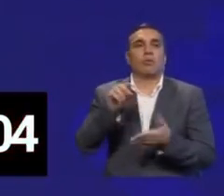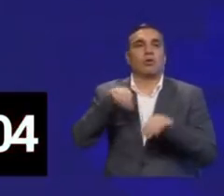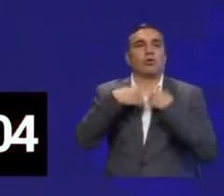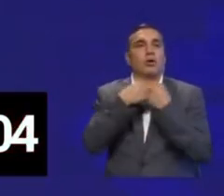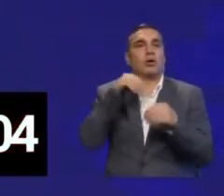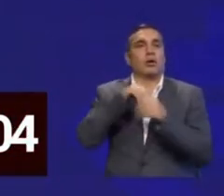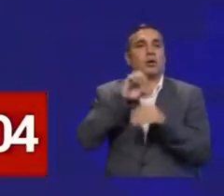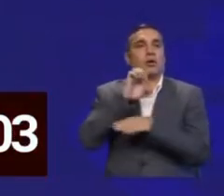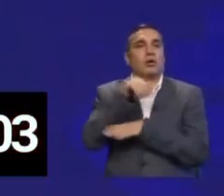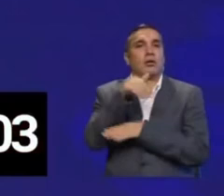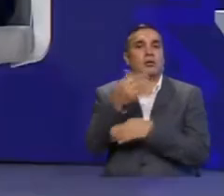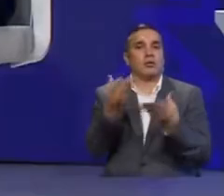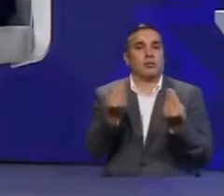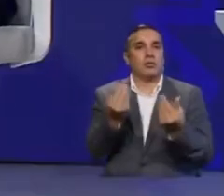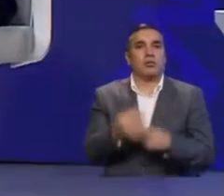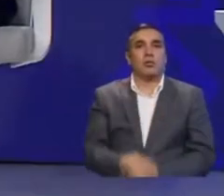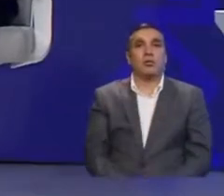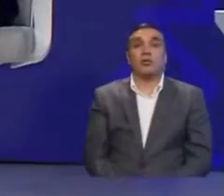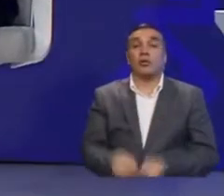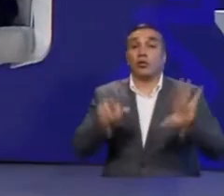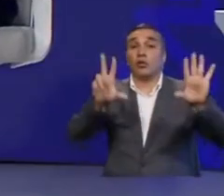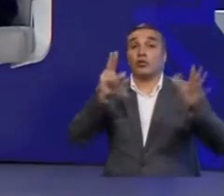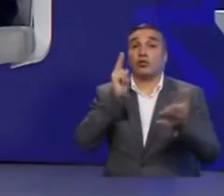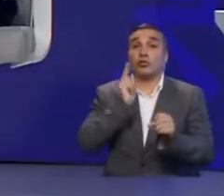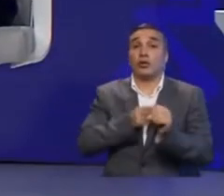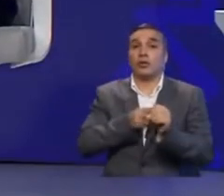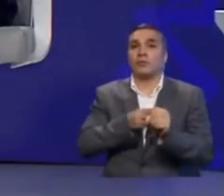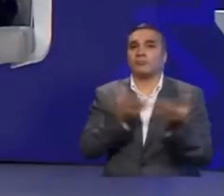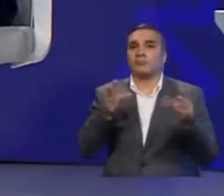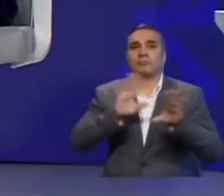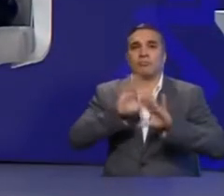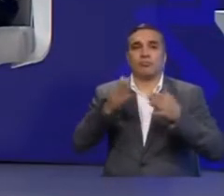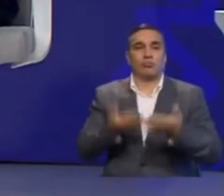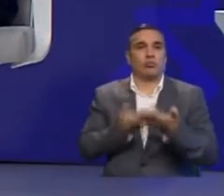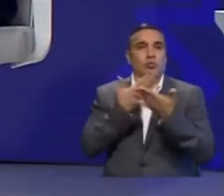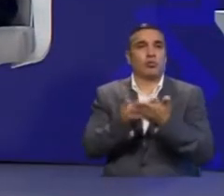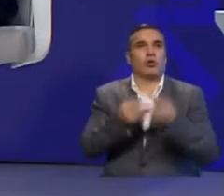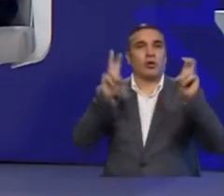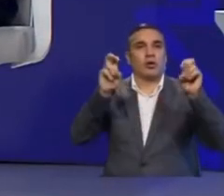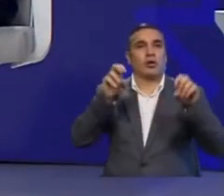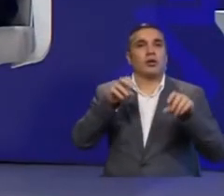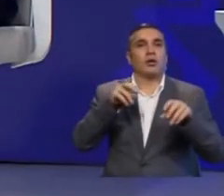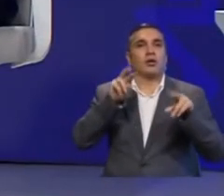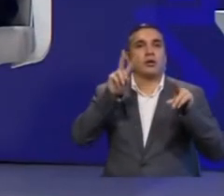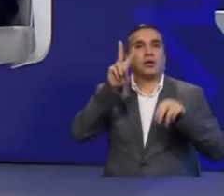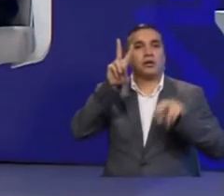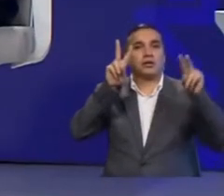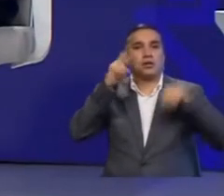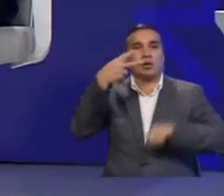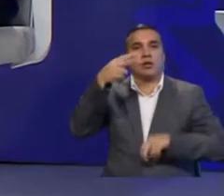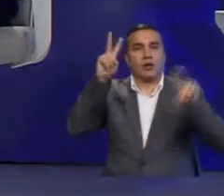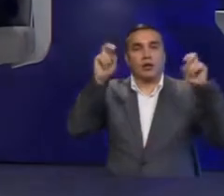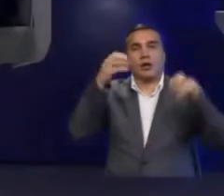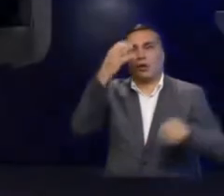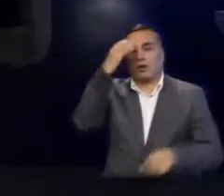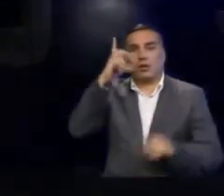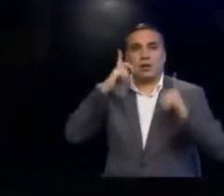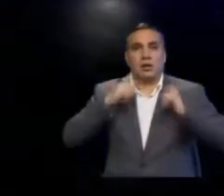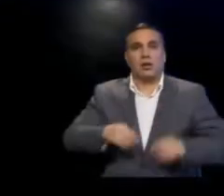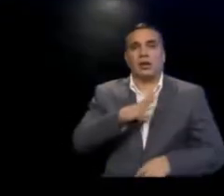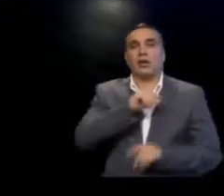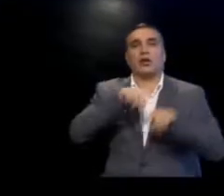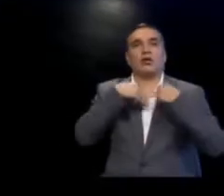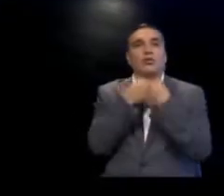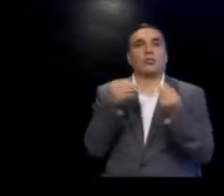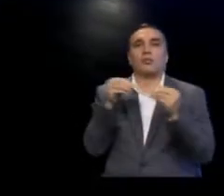Ecuador. Nuestros 8 participantes han desarrollado sus propuestas en torno al segundo eje temático, educación, salud y